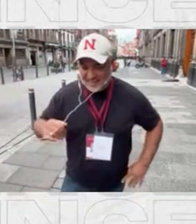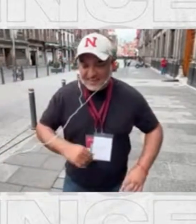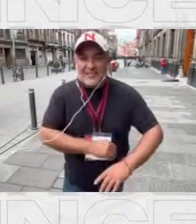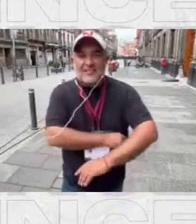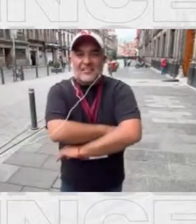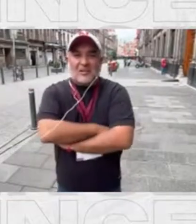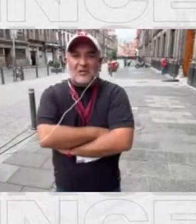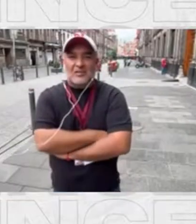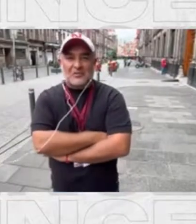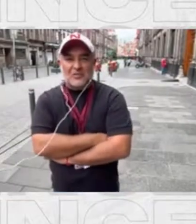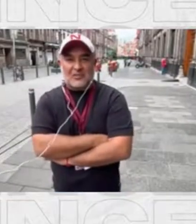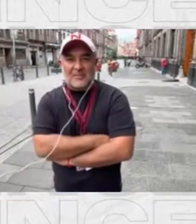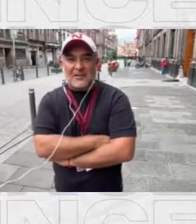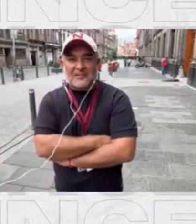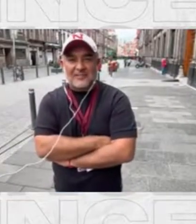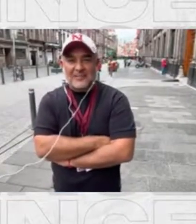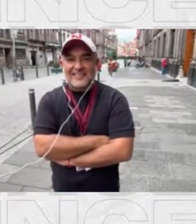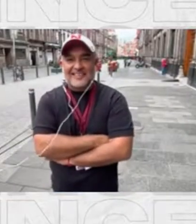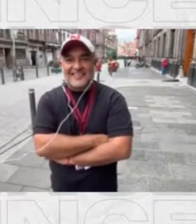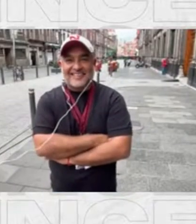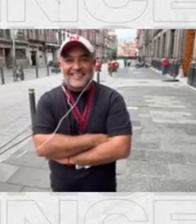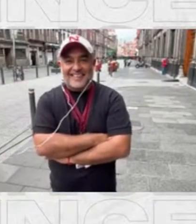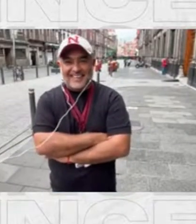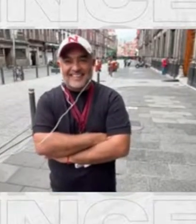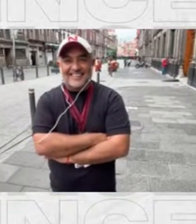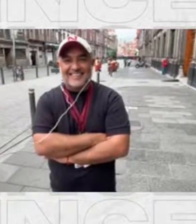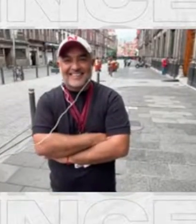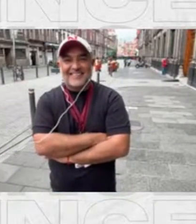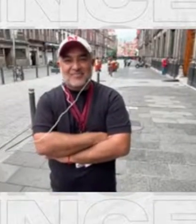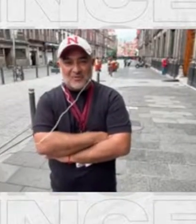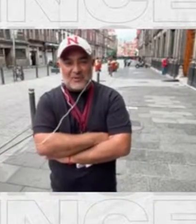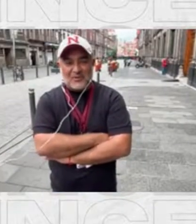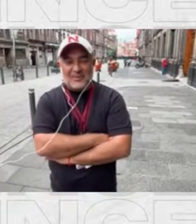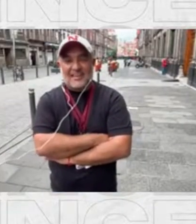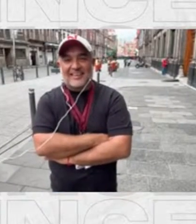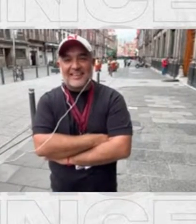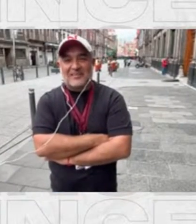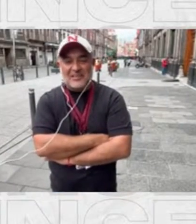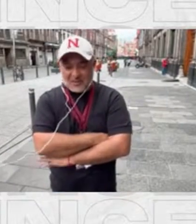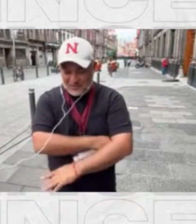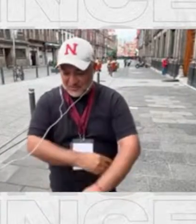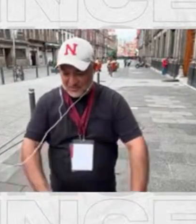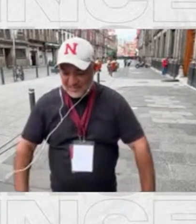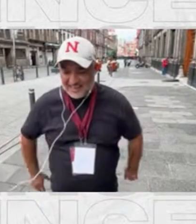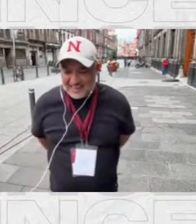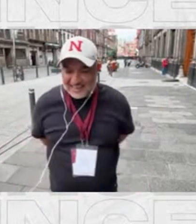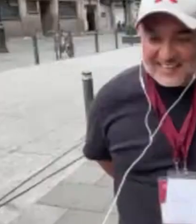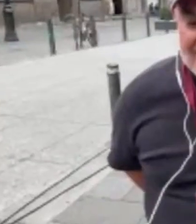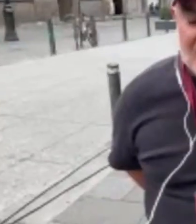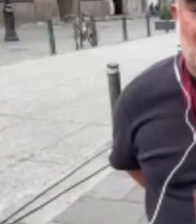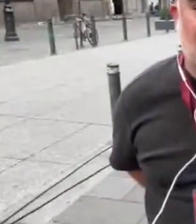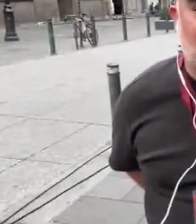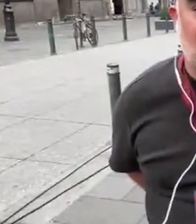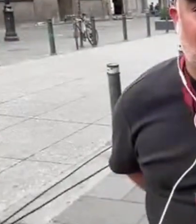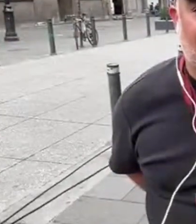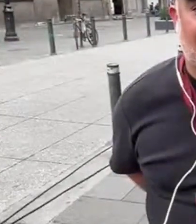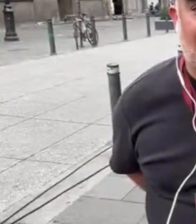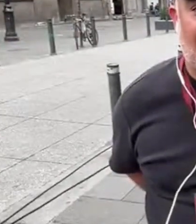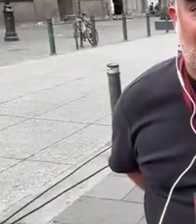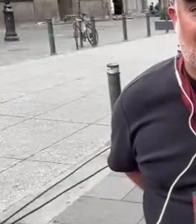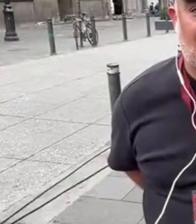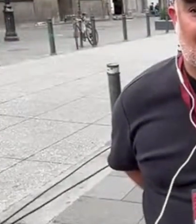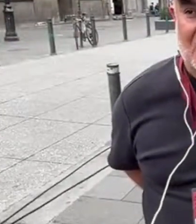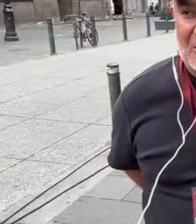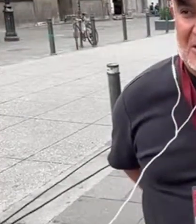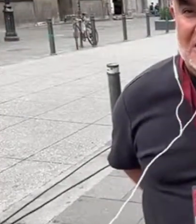Te mando un abrazo. Saludos a tu chamaco. De tu parte. Por favor, gracias. Buen Toño de la Red Social